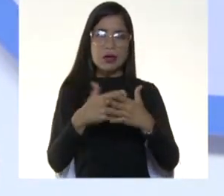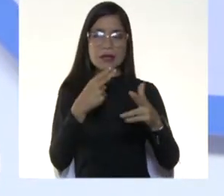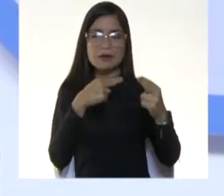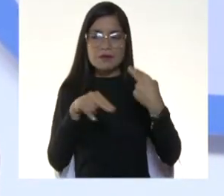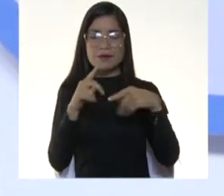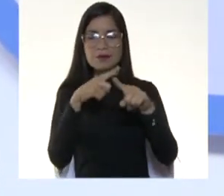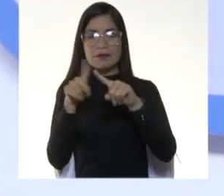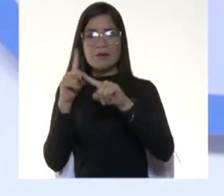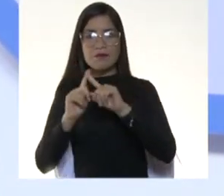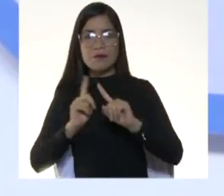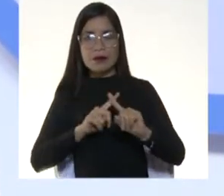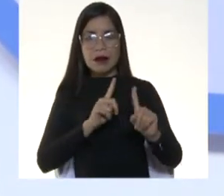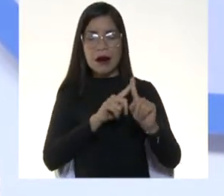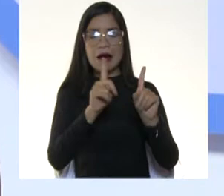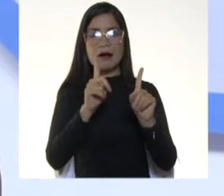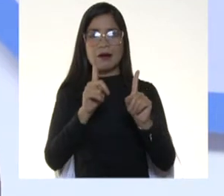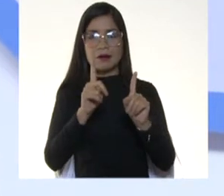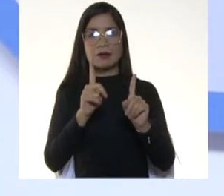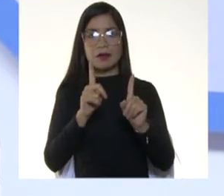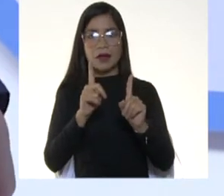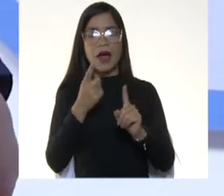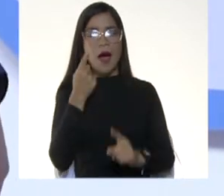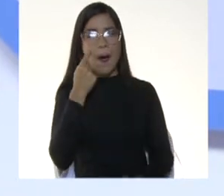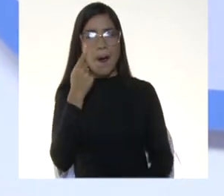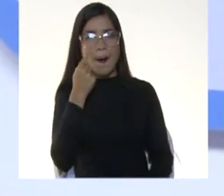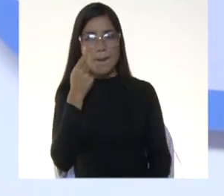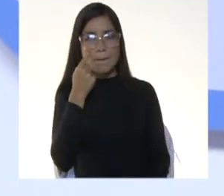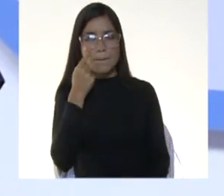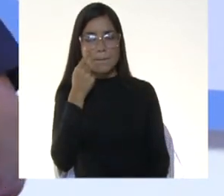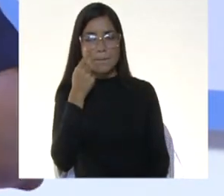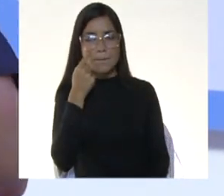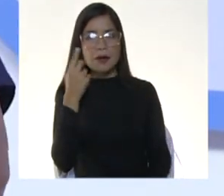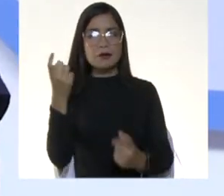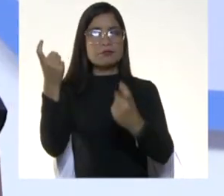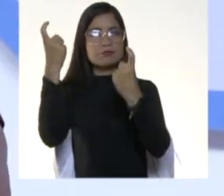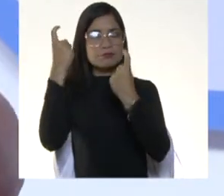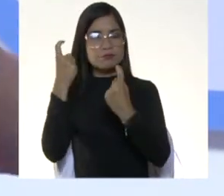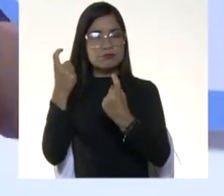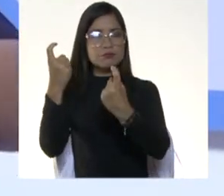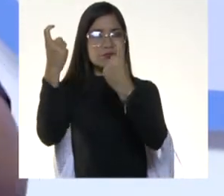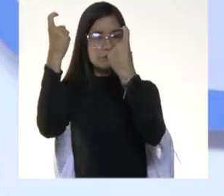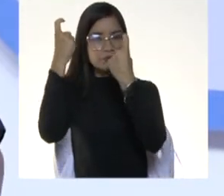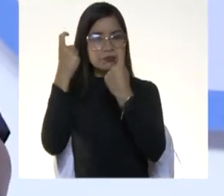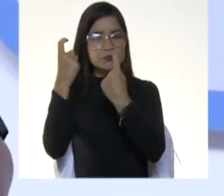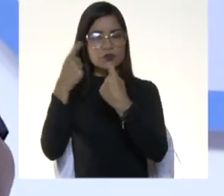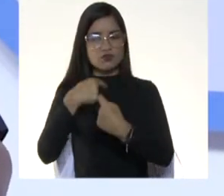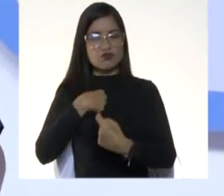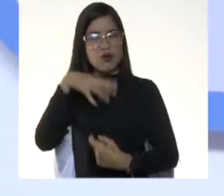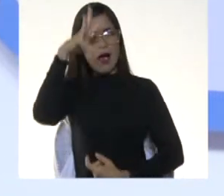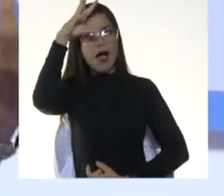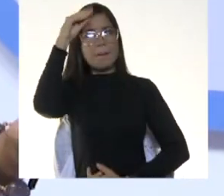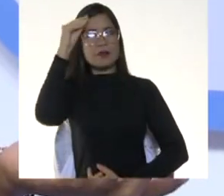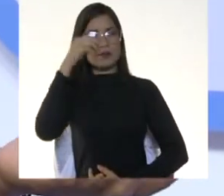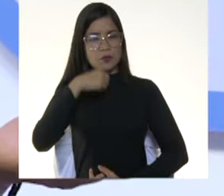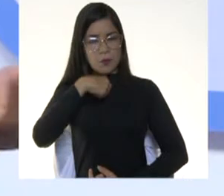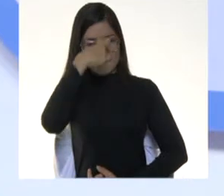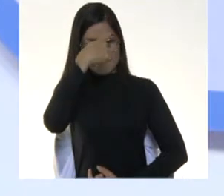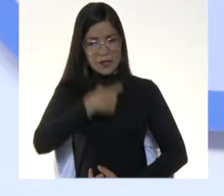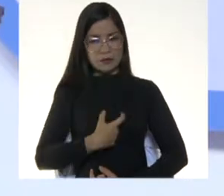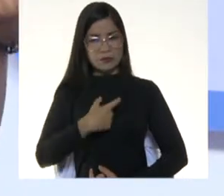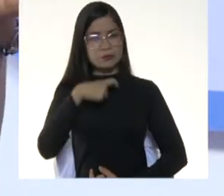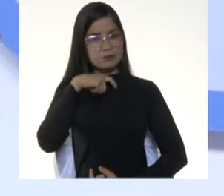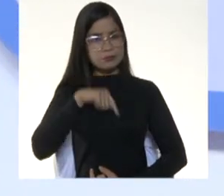modalidades. Tenemos que ver también cuál es esa formación que como humano yo estoy recibiendo desde lo productivo y es quizás el otro